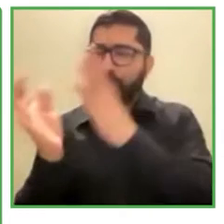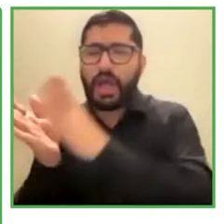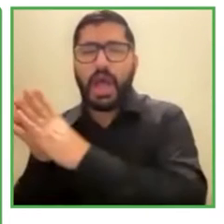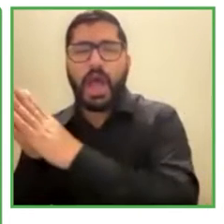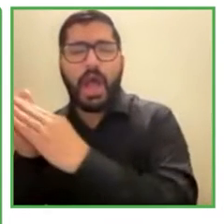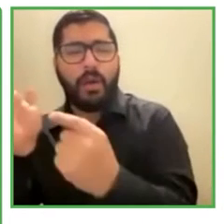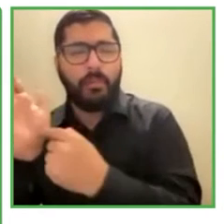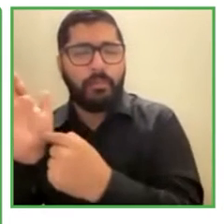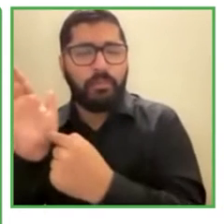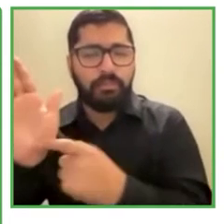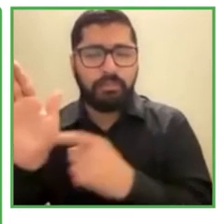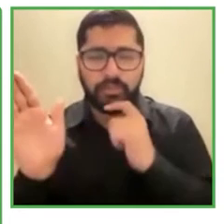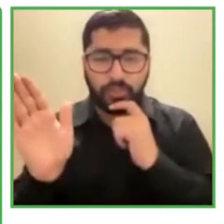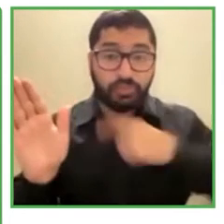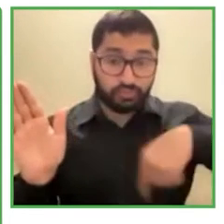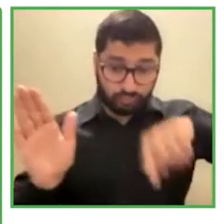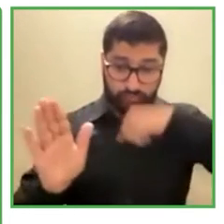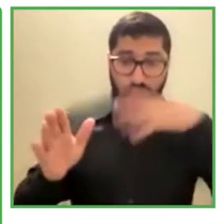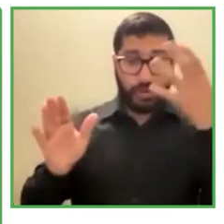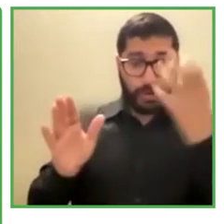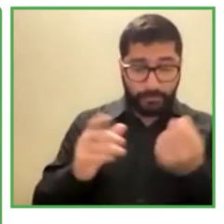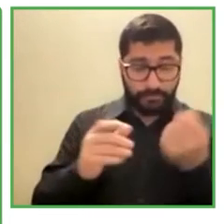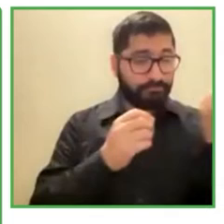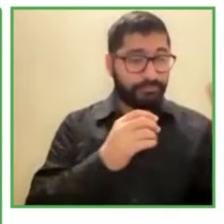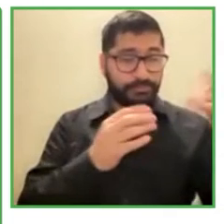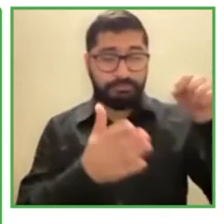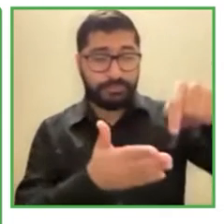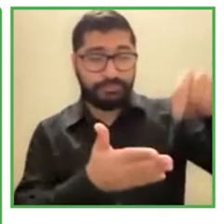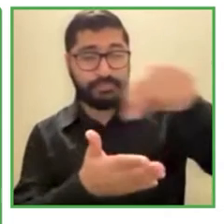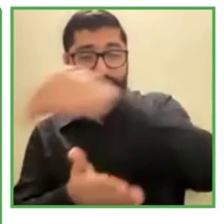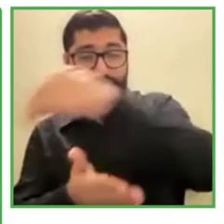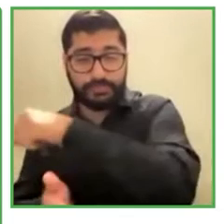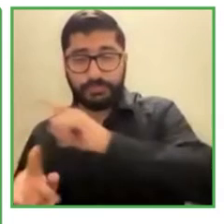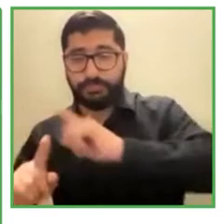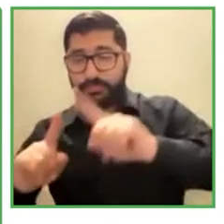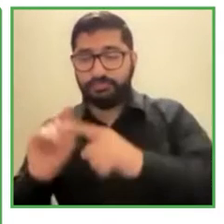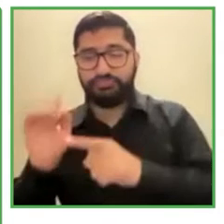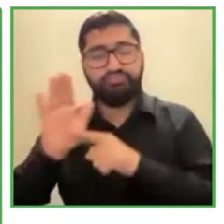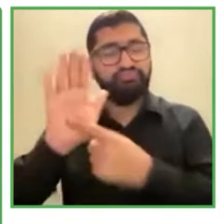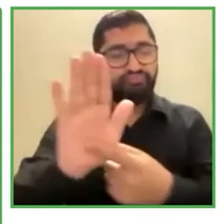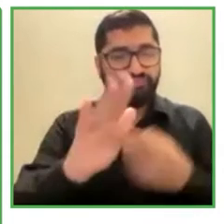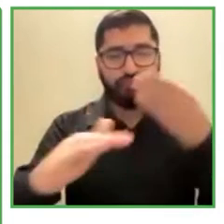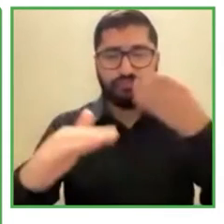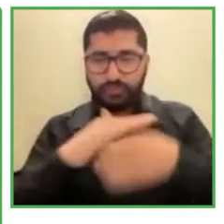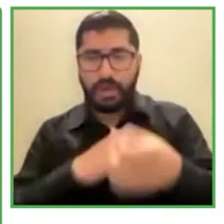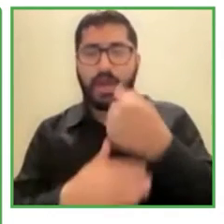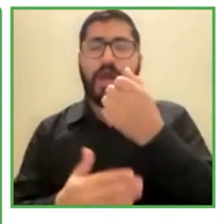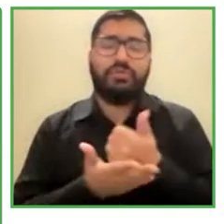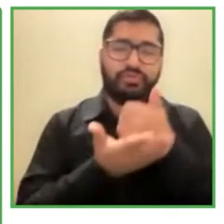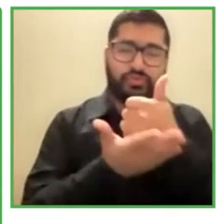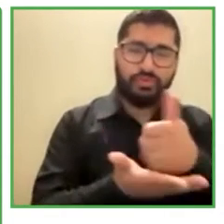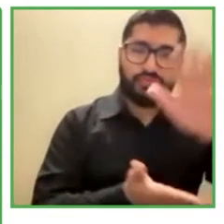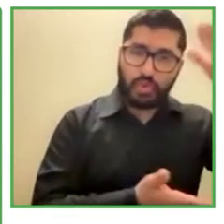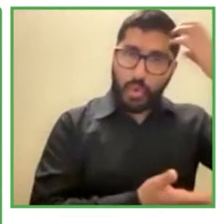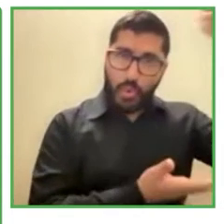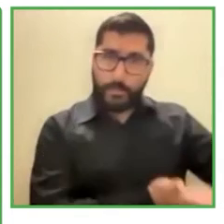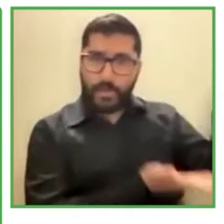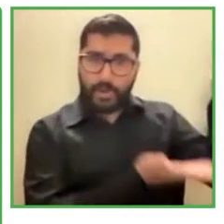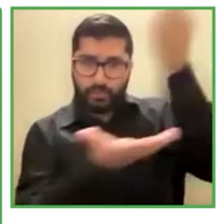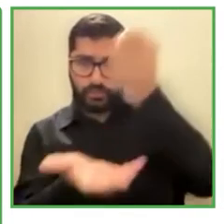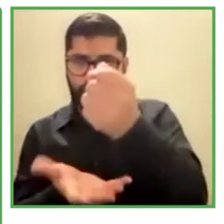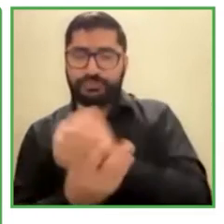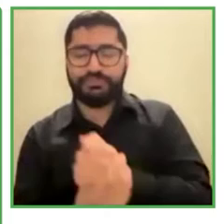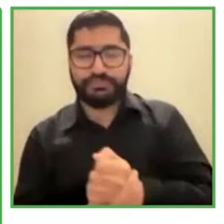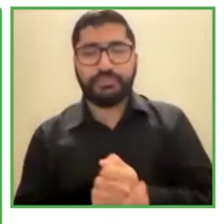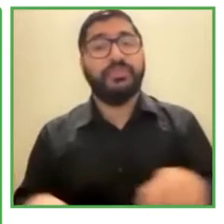hemos aumentado la accesibilidad con la ayuda del gobierno o con la participación de privados. Esto es